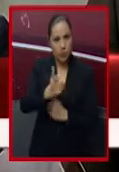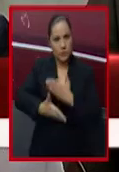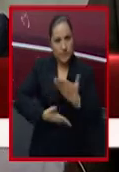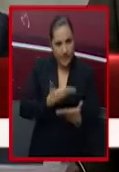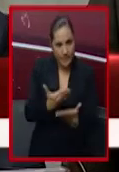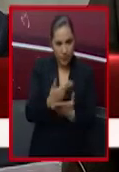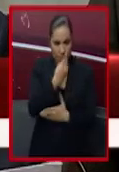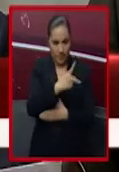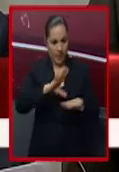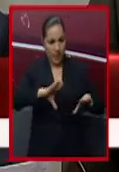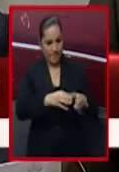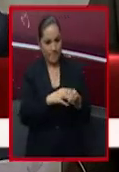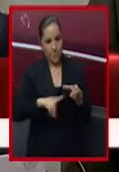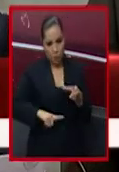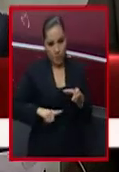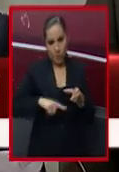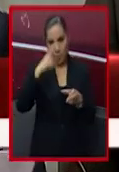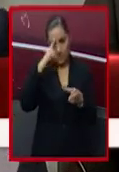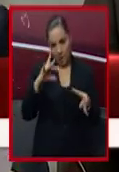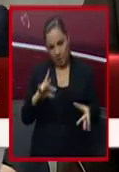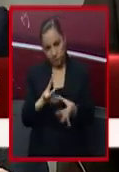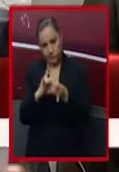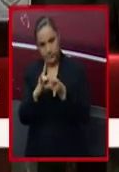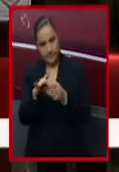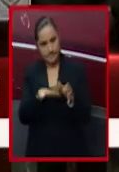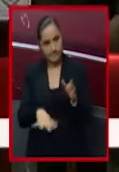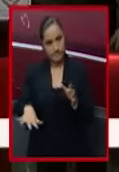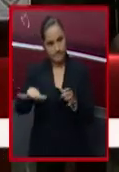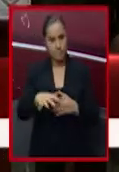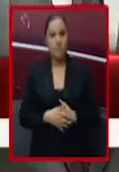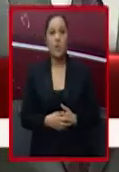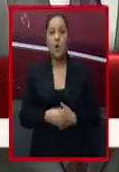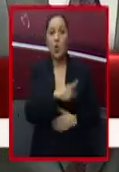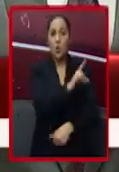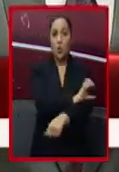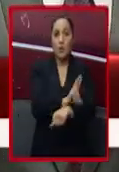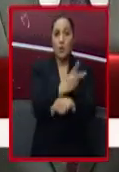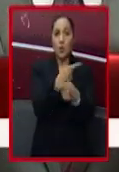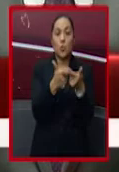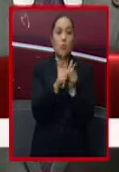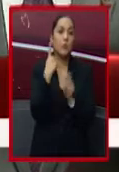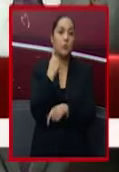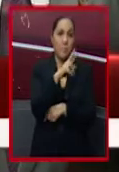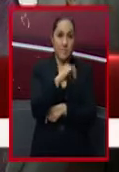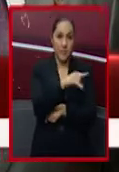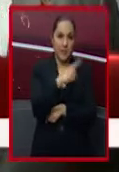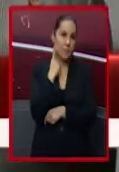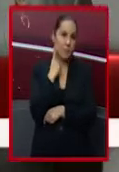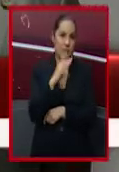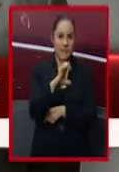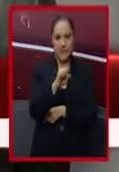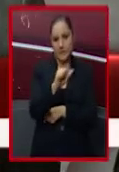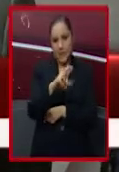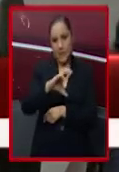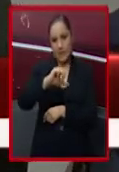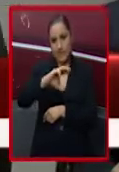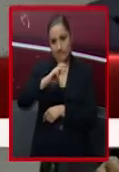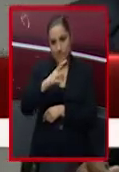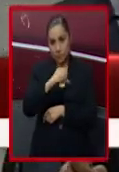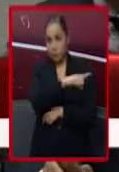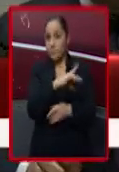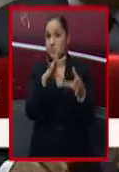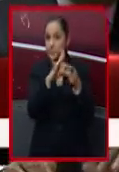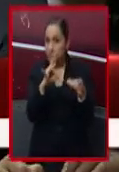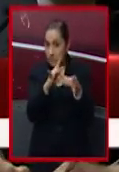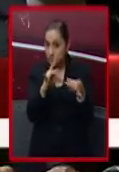en materia de combate a la corrupción. El coordinador del grupo parlamentario del PRI, el diputado César Camacho, adelantó además que